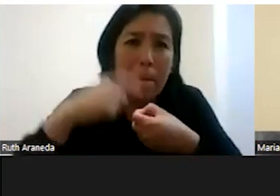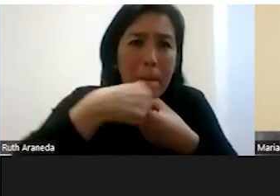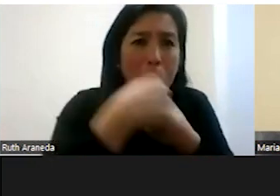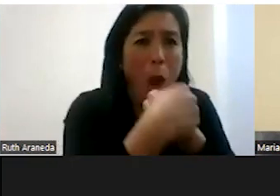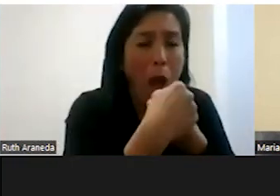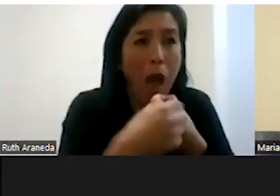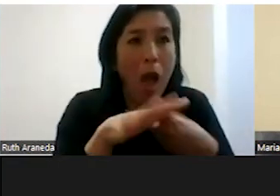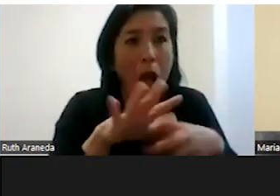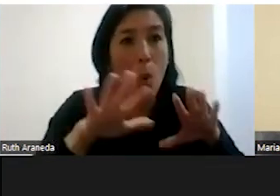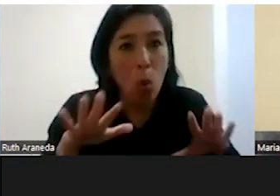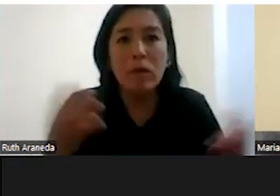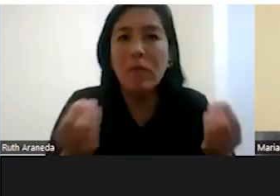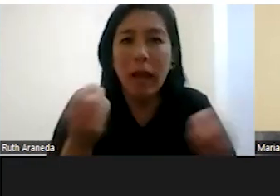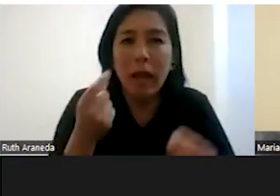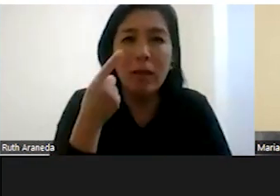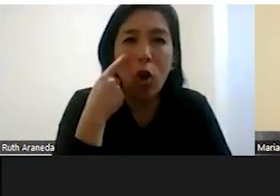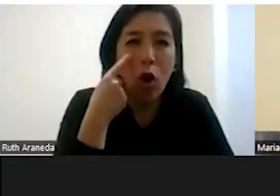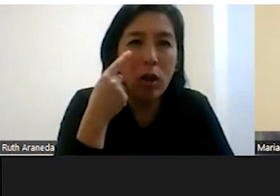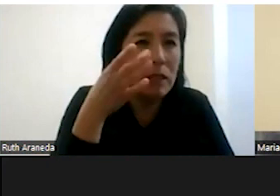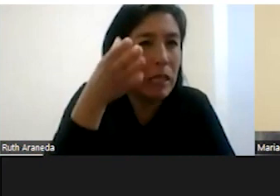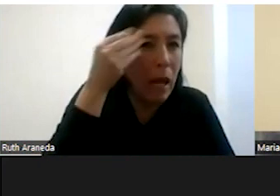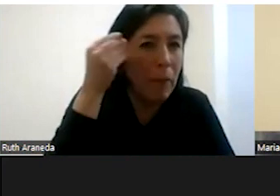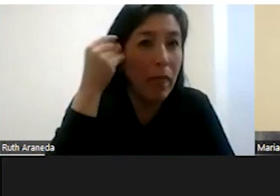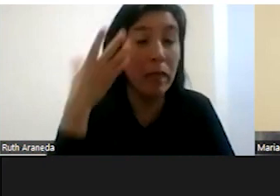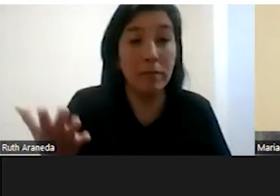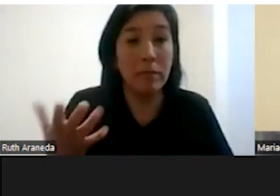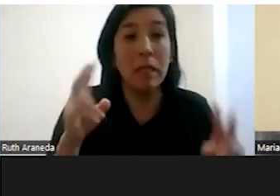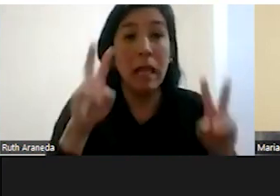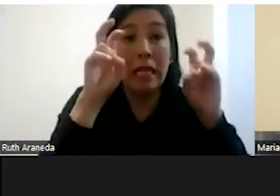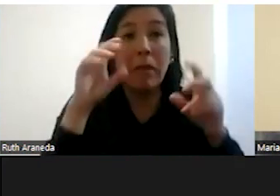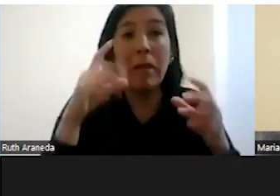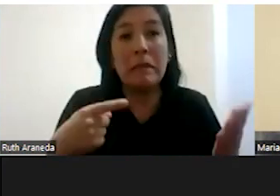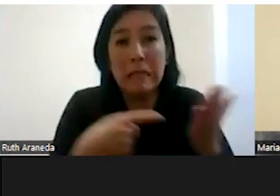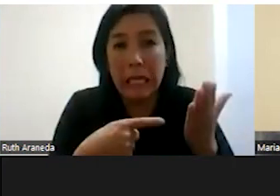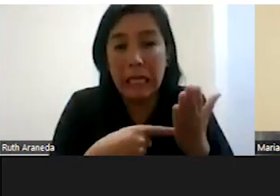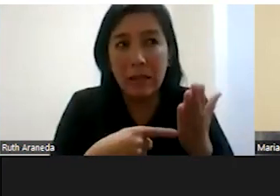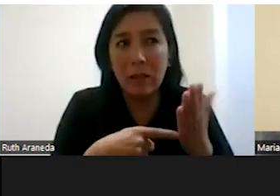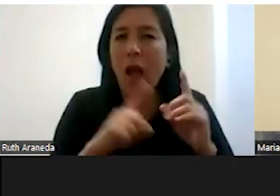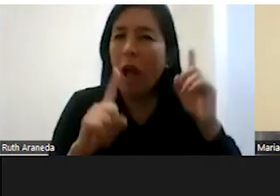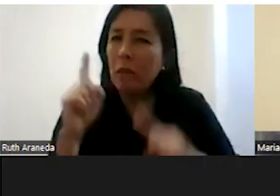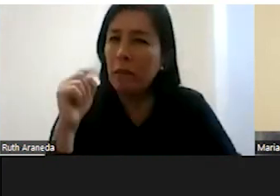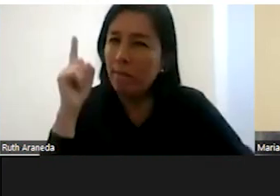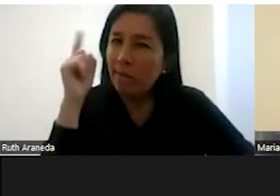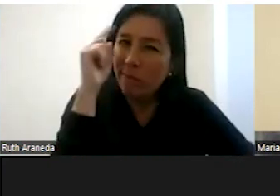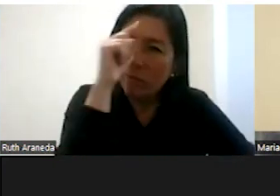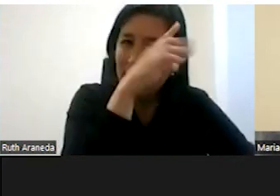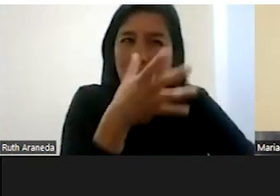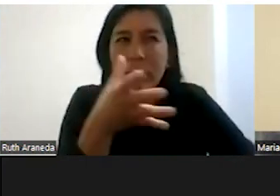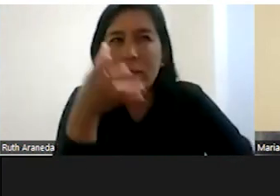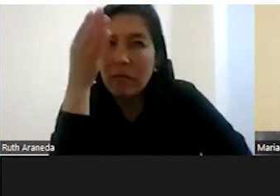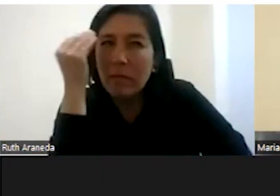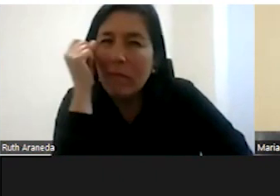justamente asimilar este conocimiento. Es un tema técnico, es un tema que a veces cuesta digerirlo,